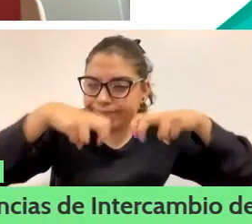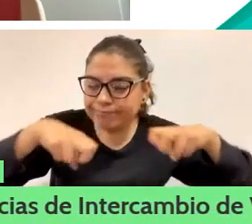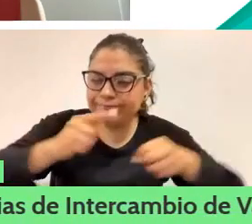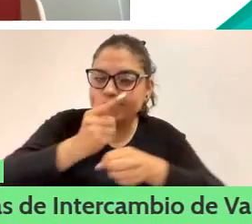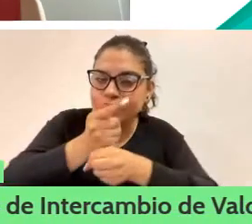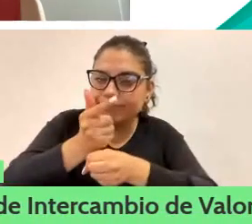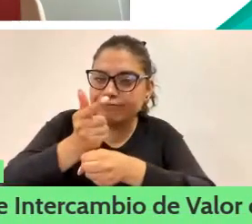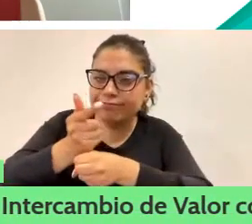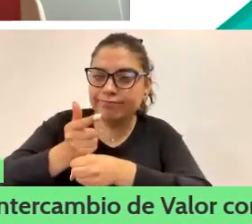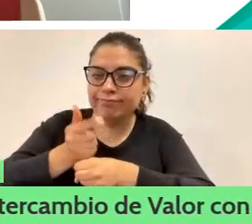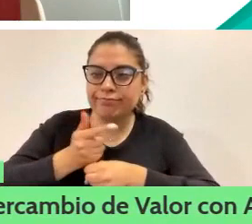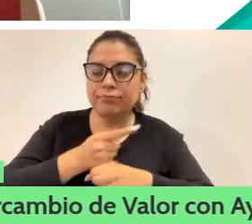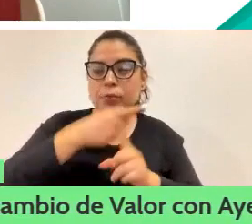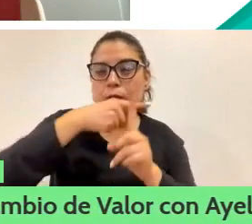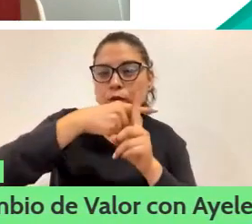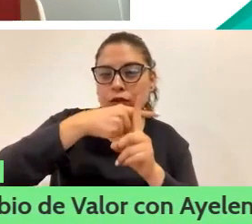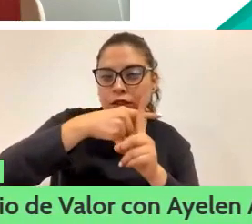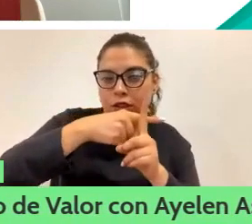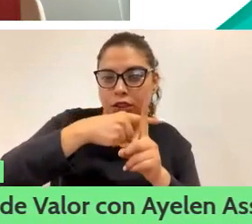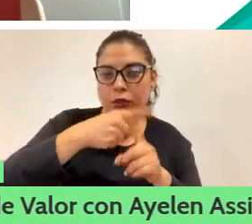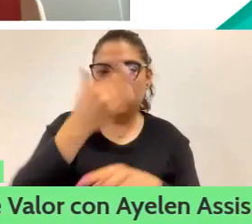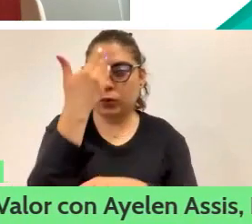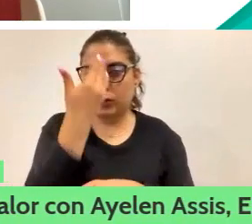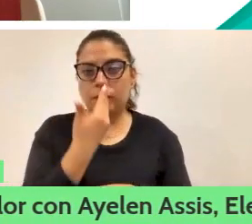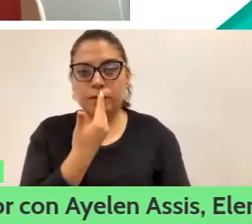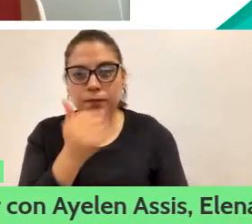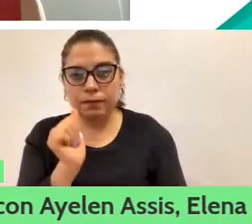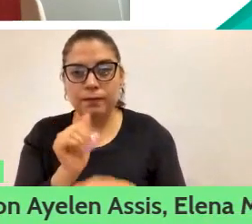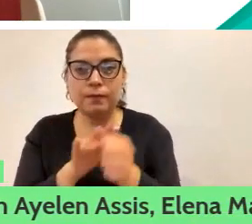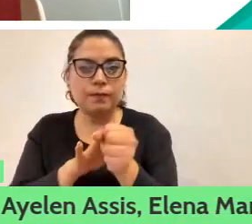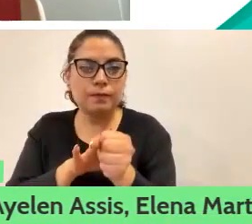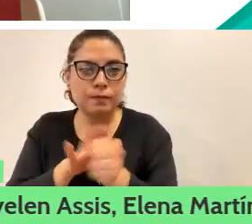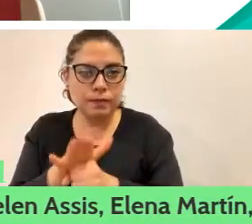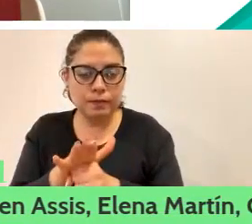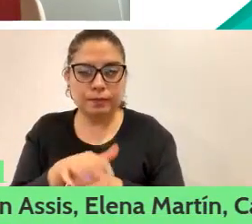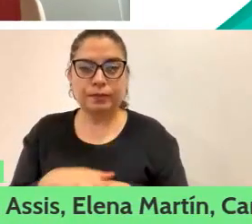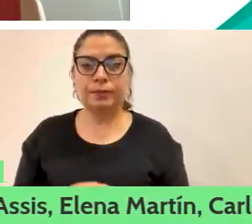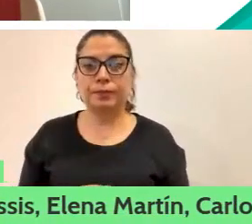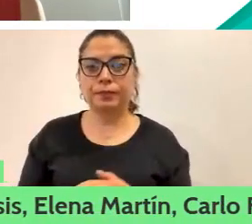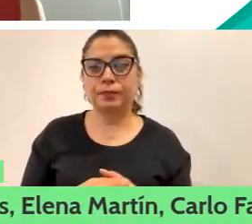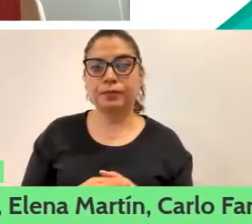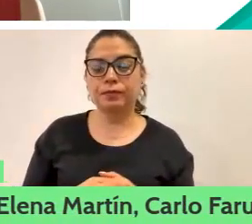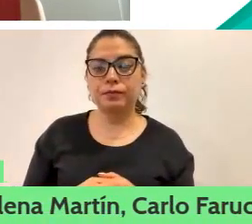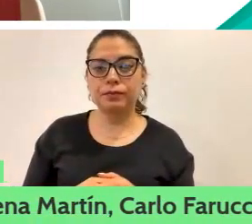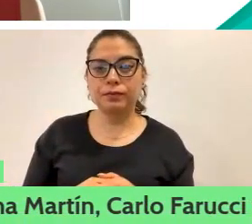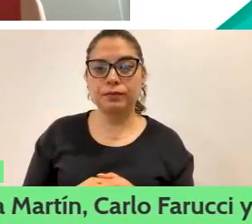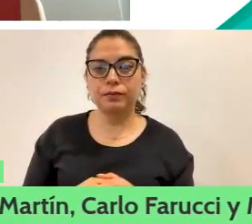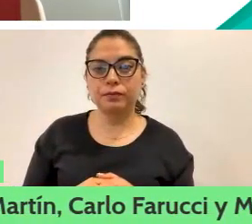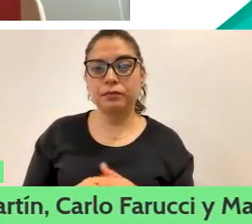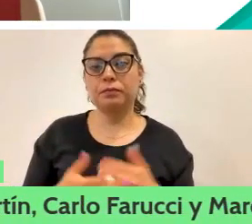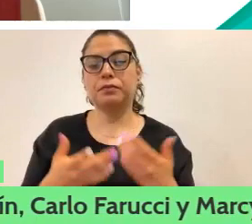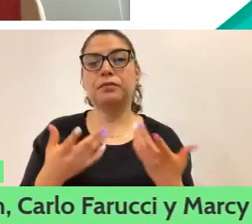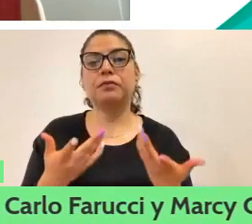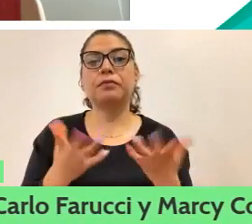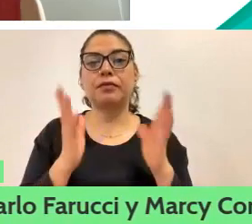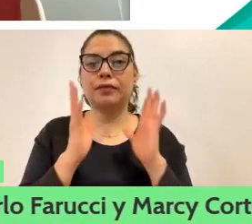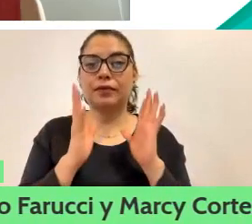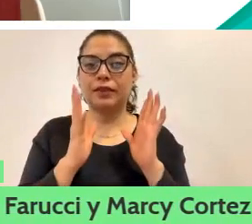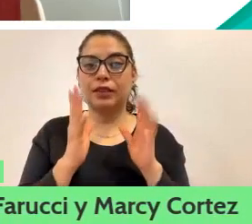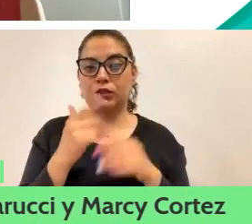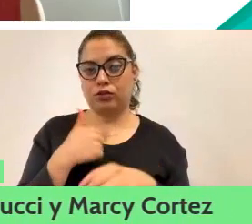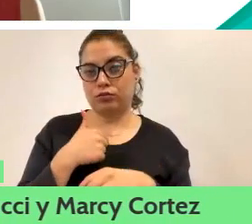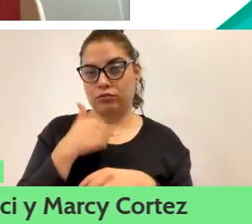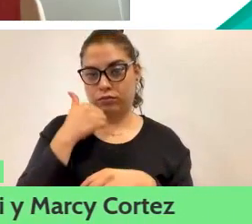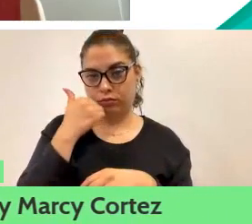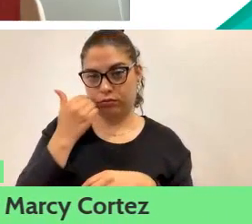experiencia? ¿Cuál es nuestra gran nuestro valor agregado en todo esto? ¿No es cierto? Uh-huh. Y me gustaría dejarle una